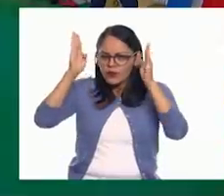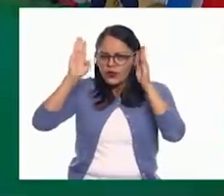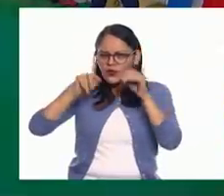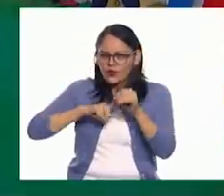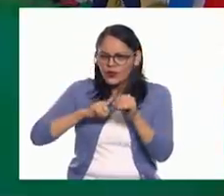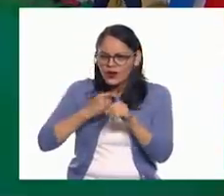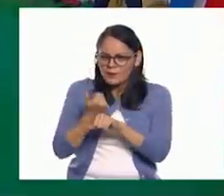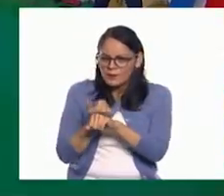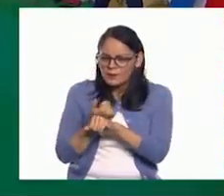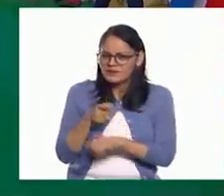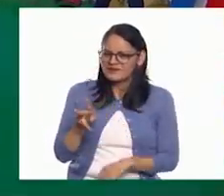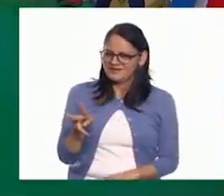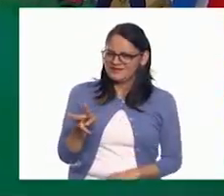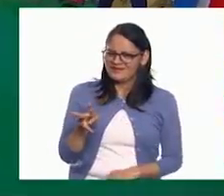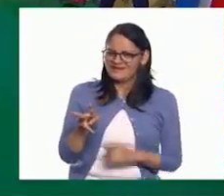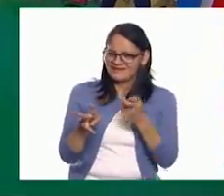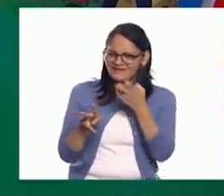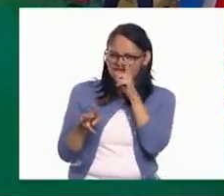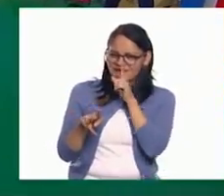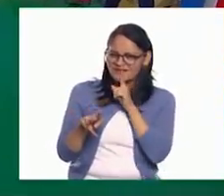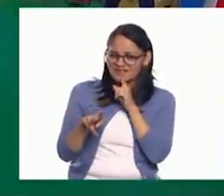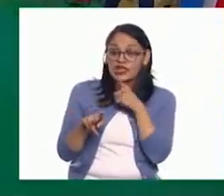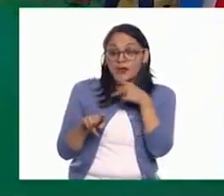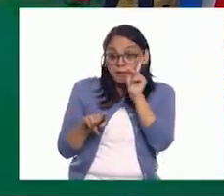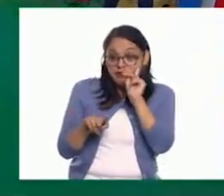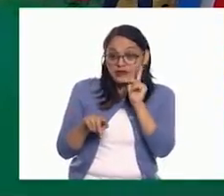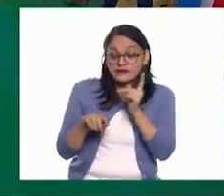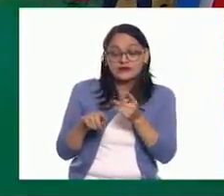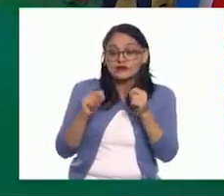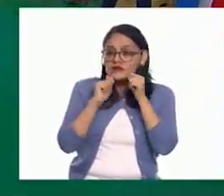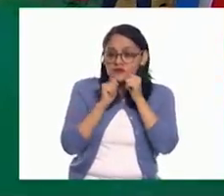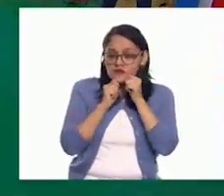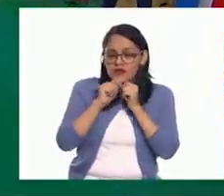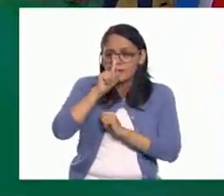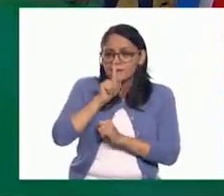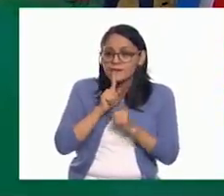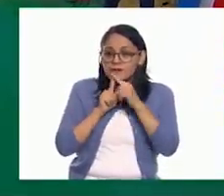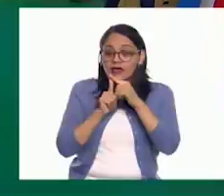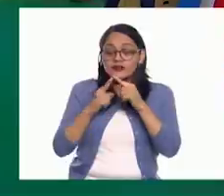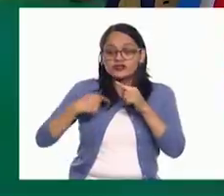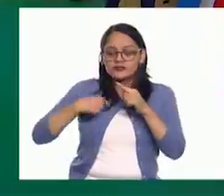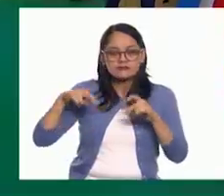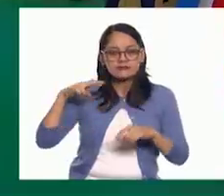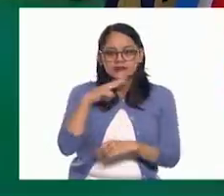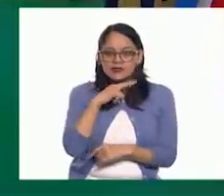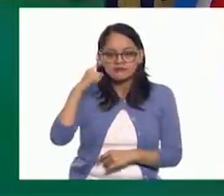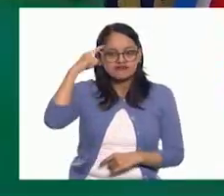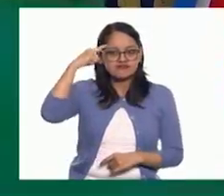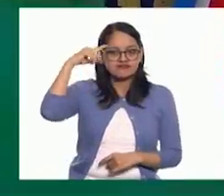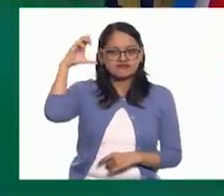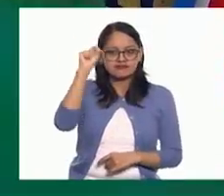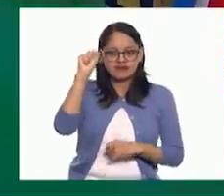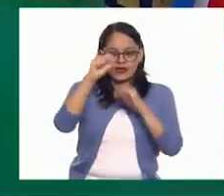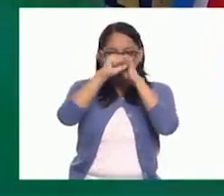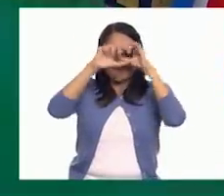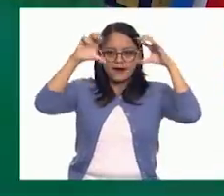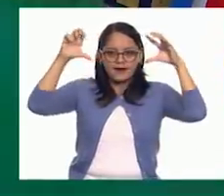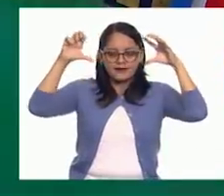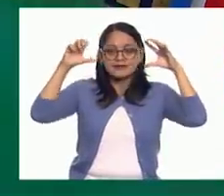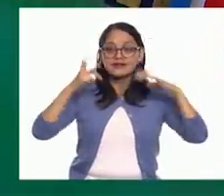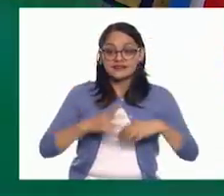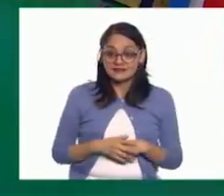quedé así de, ¿esa es una mentira? ¿Pero qué crees? Que aunque era una mentira, voló mi imaginación. Yo también lo vi.